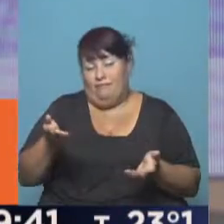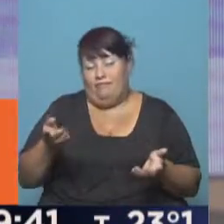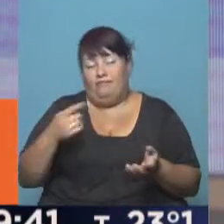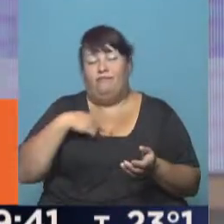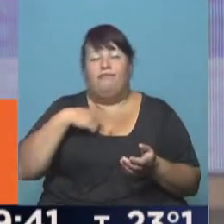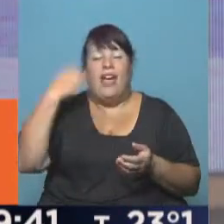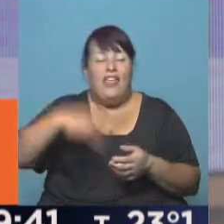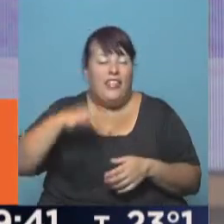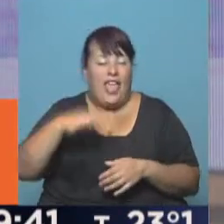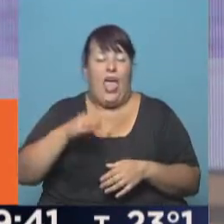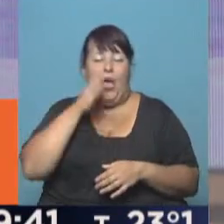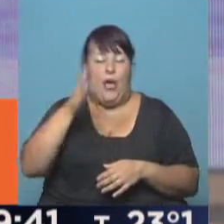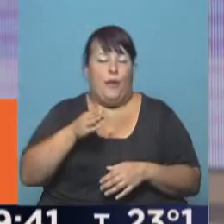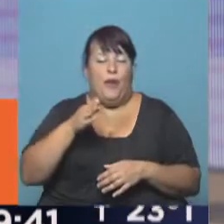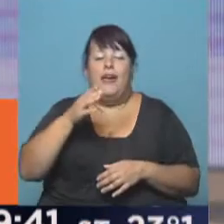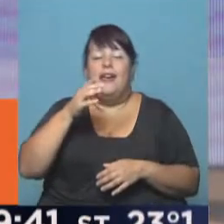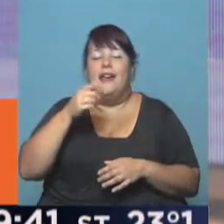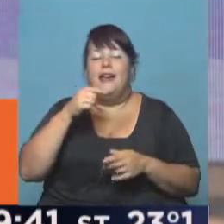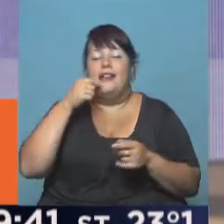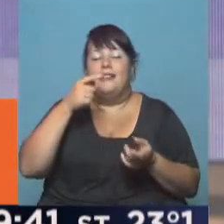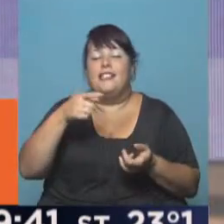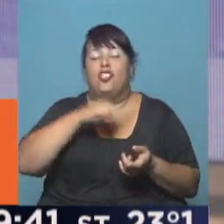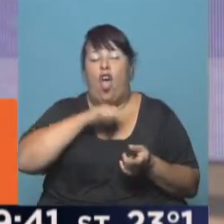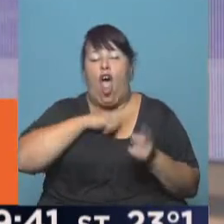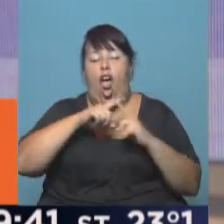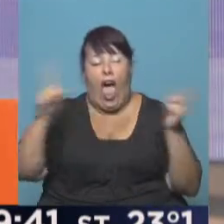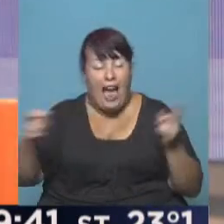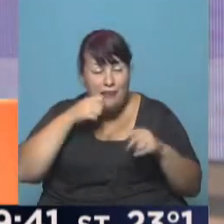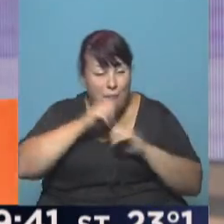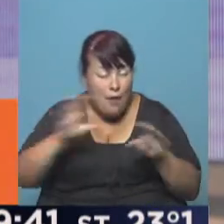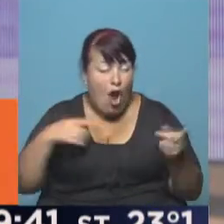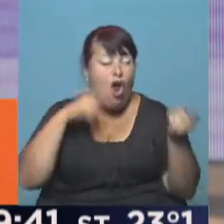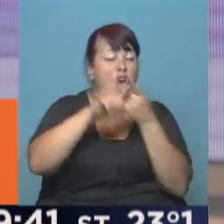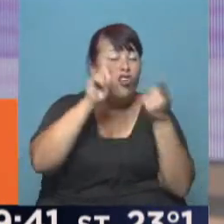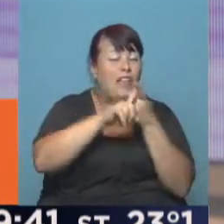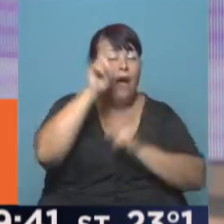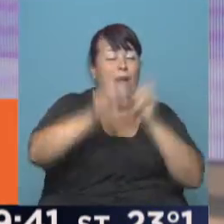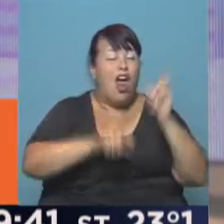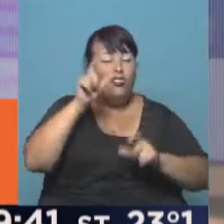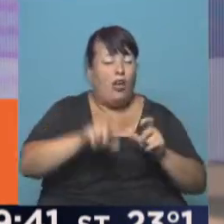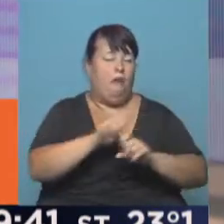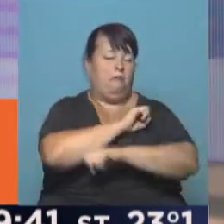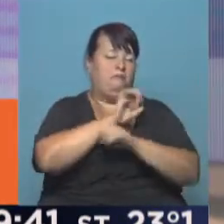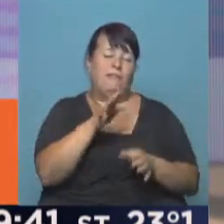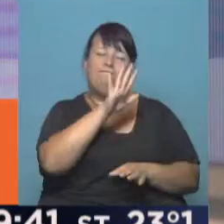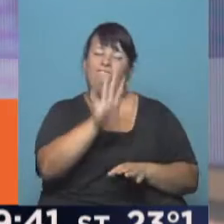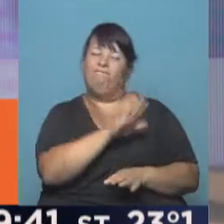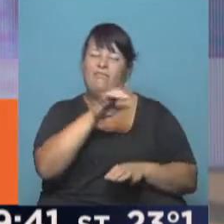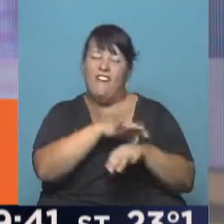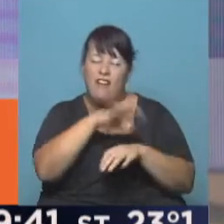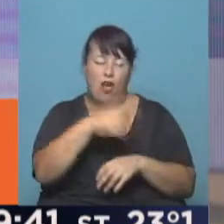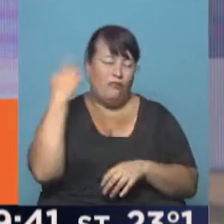uno debe concurrir cuando esta tos es prolongada y más si estuvo en contacto con pacientes que